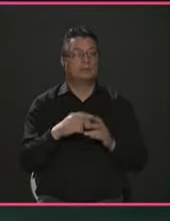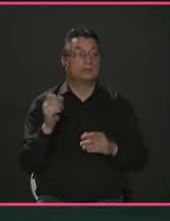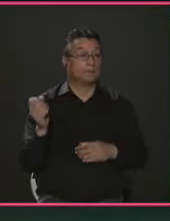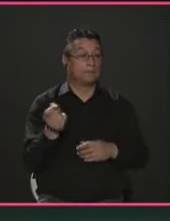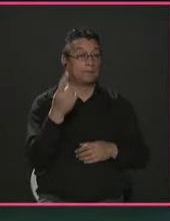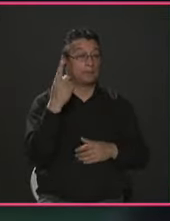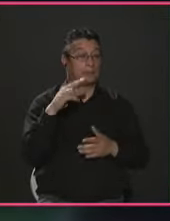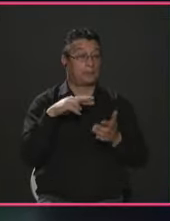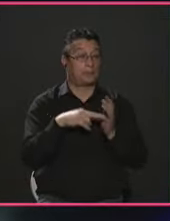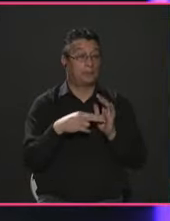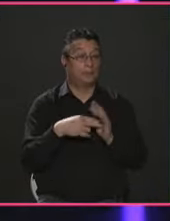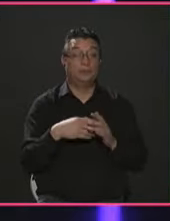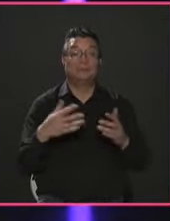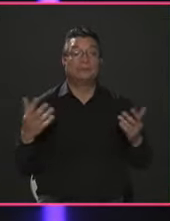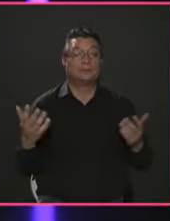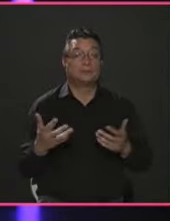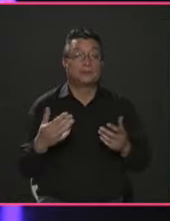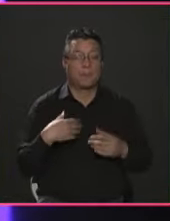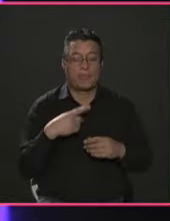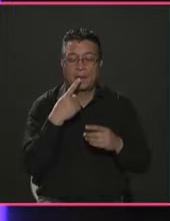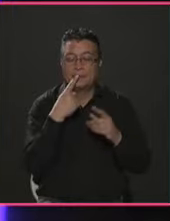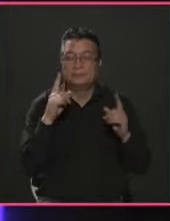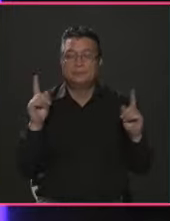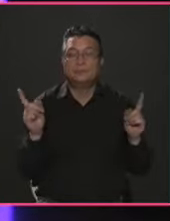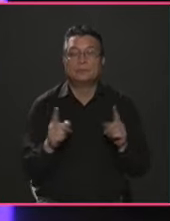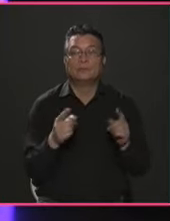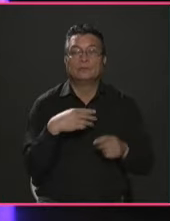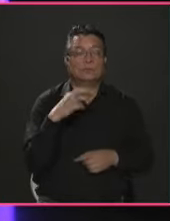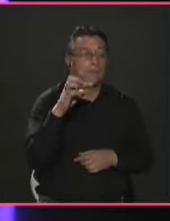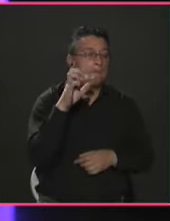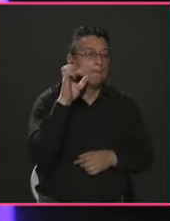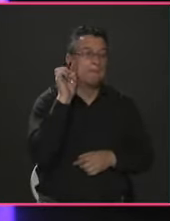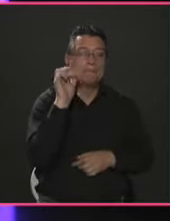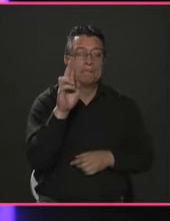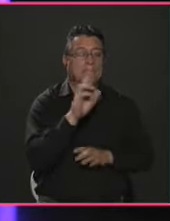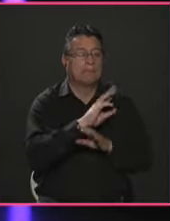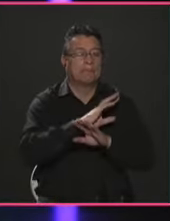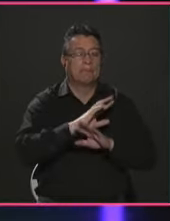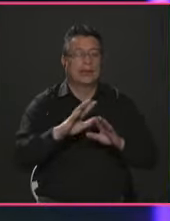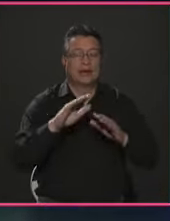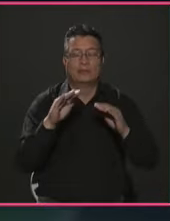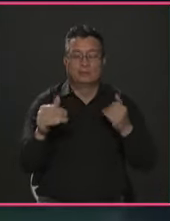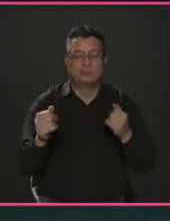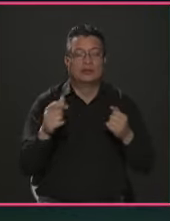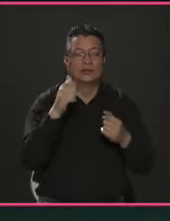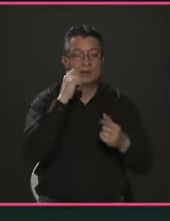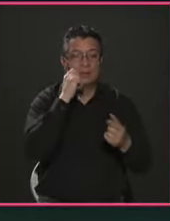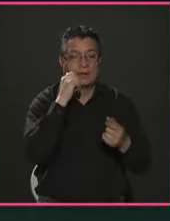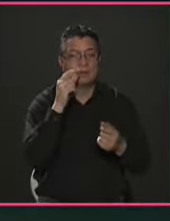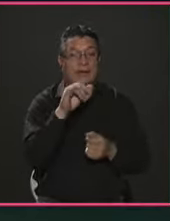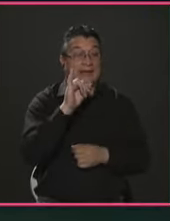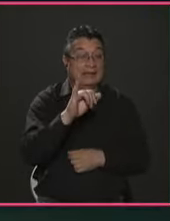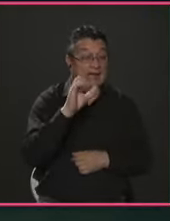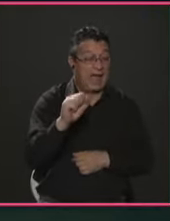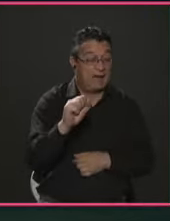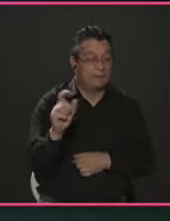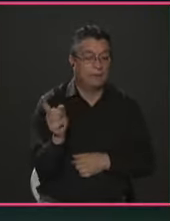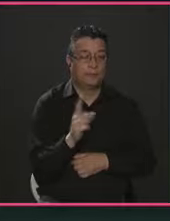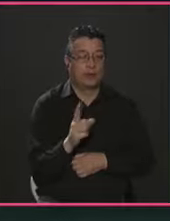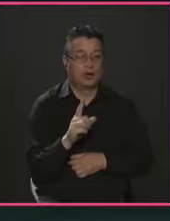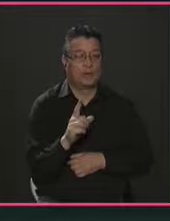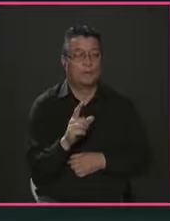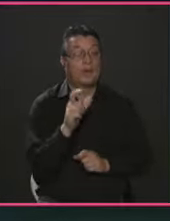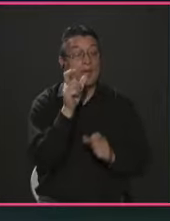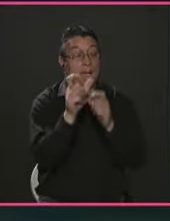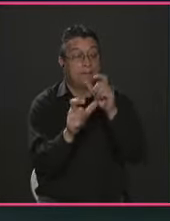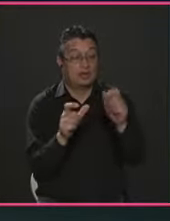problema Yo diría que lo resumiría como el peor lo peor que puede pasar a la humanidad no es la ya sino en la